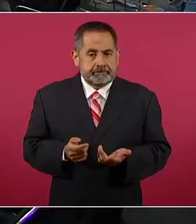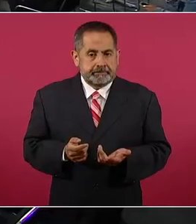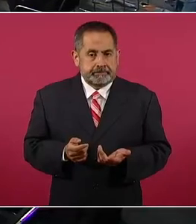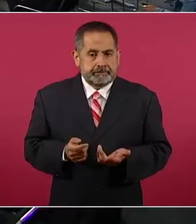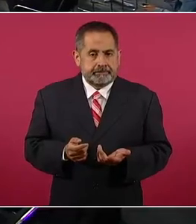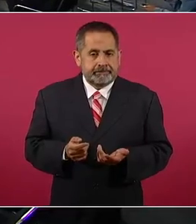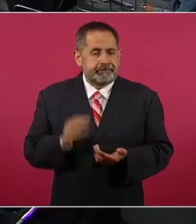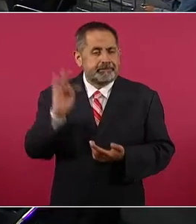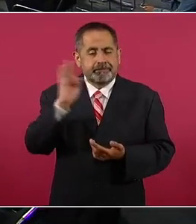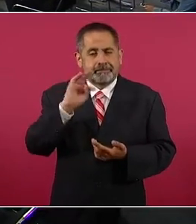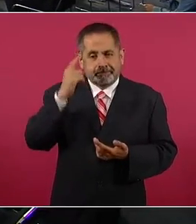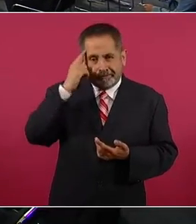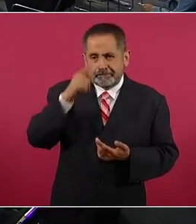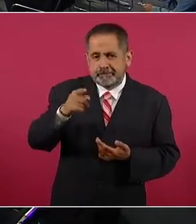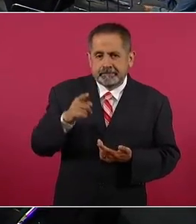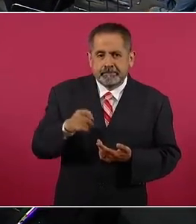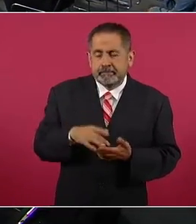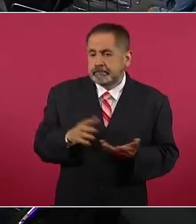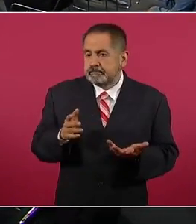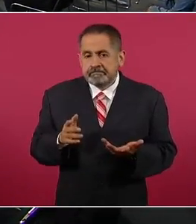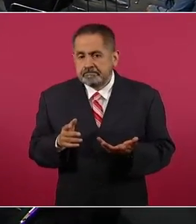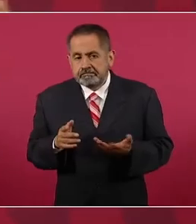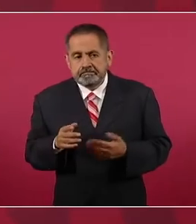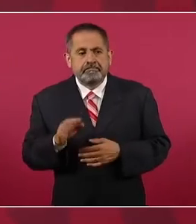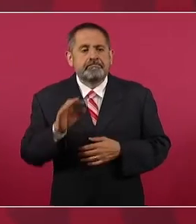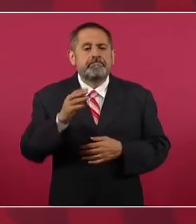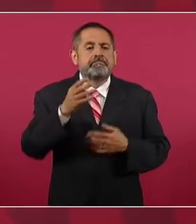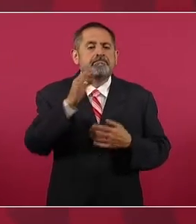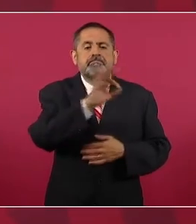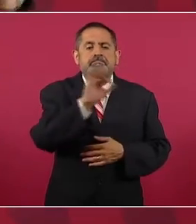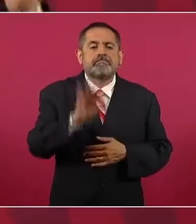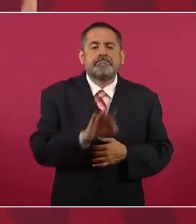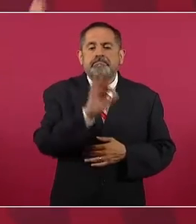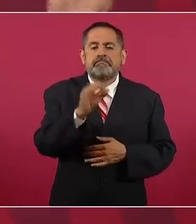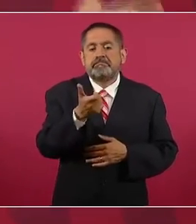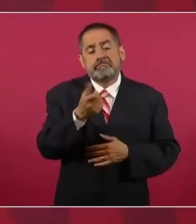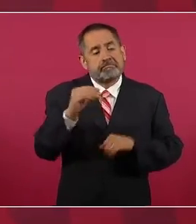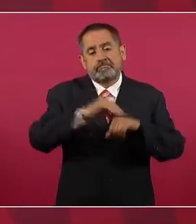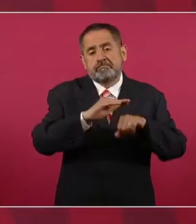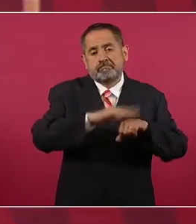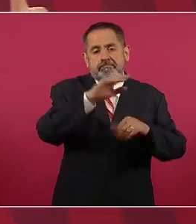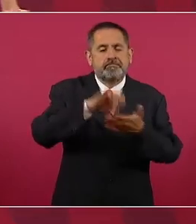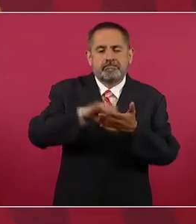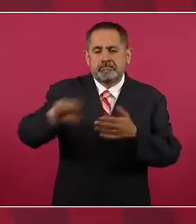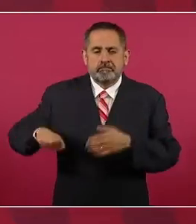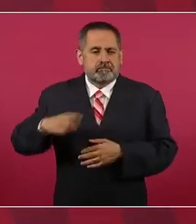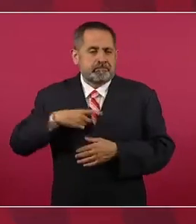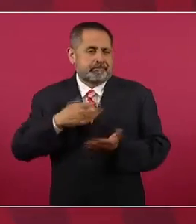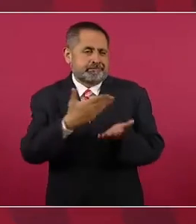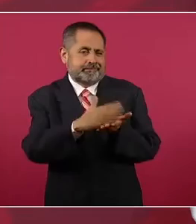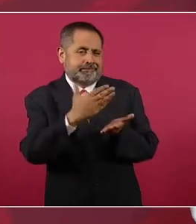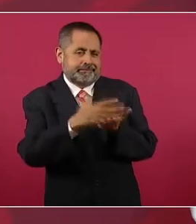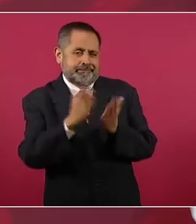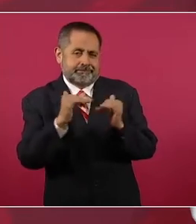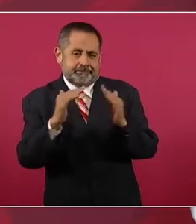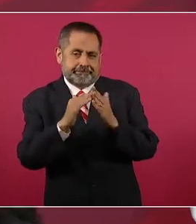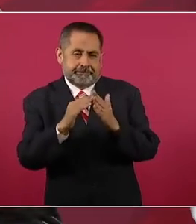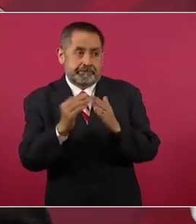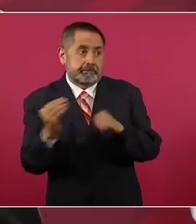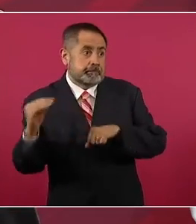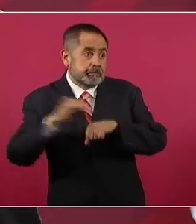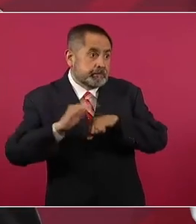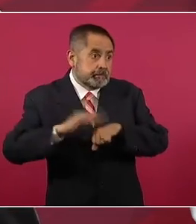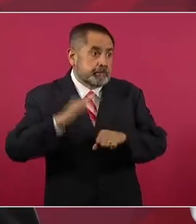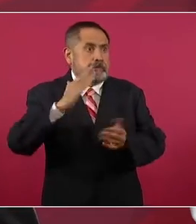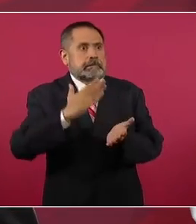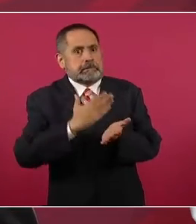se tendrían que seguir aumentando las tasas de interés. El que tiene una hipoteca tendría que pagar más de interés.